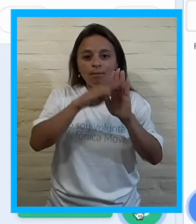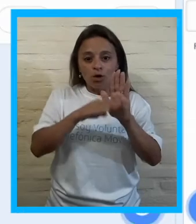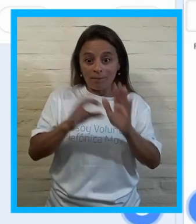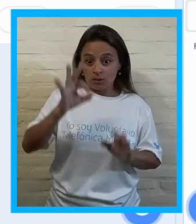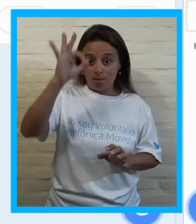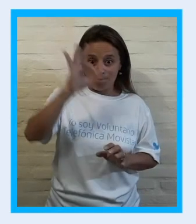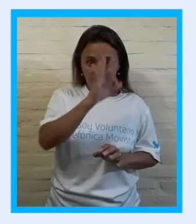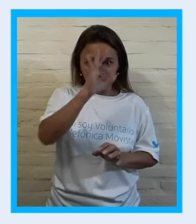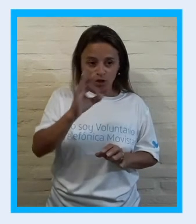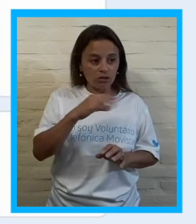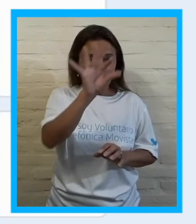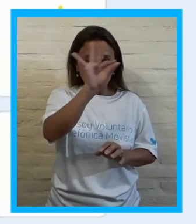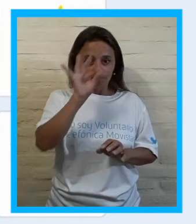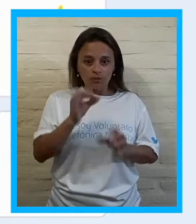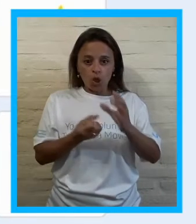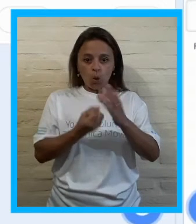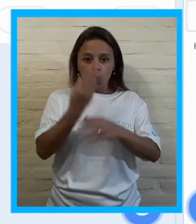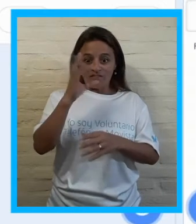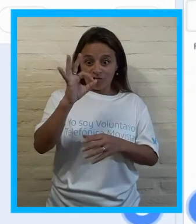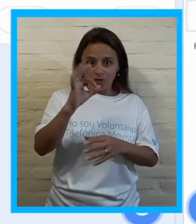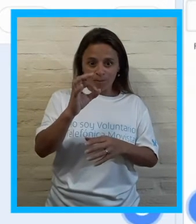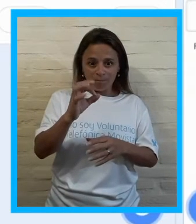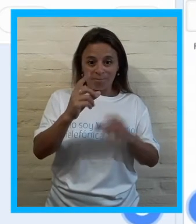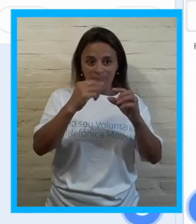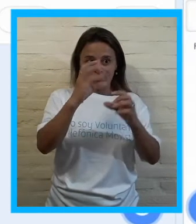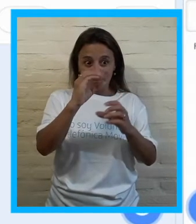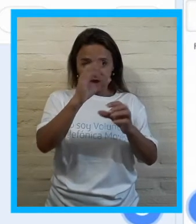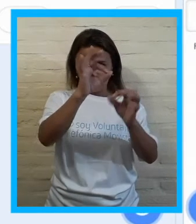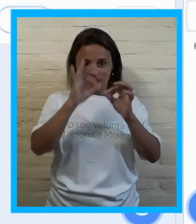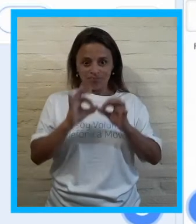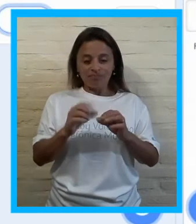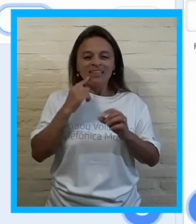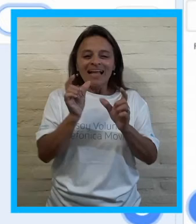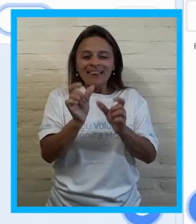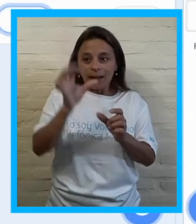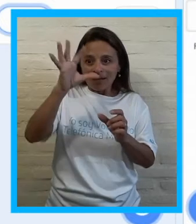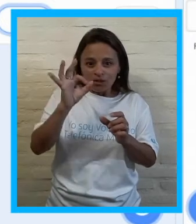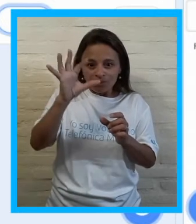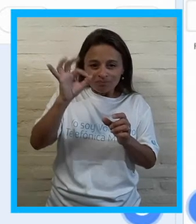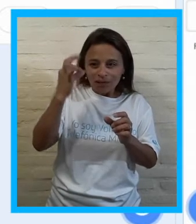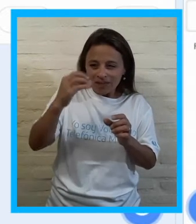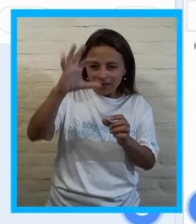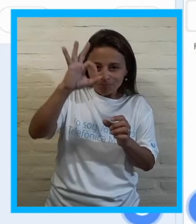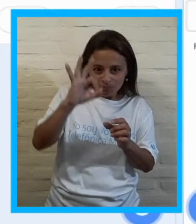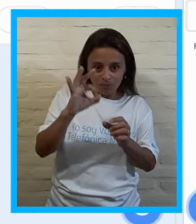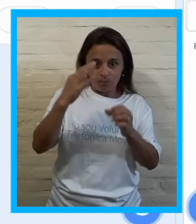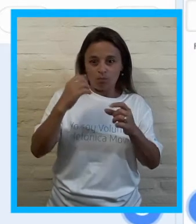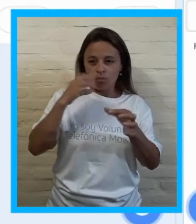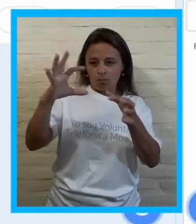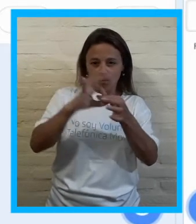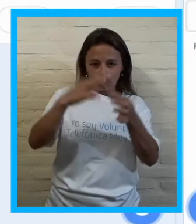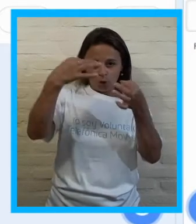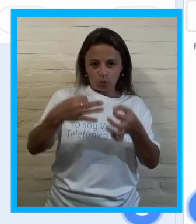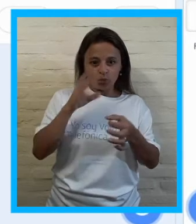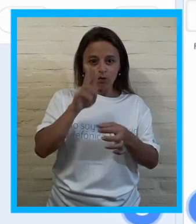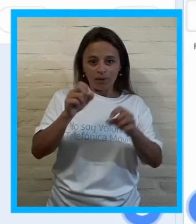programación de la pelota, así que seleccionamos un objeto nuevo y elegimos la pelota. Le cambio el tamaño para que sea más acorde. Empezamos también con